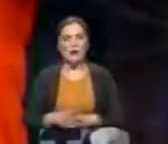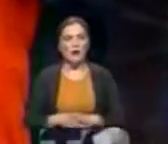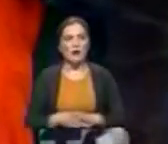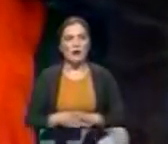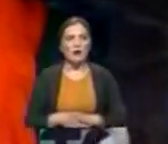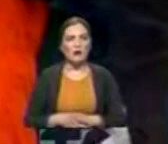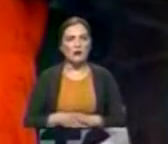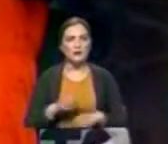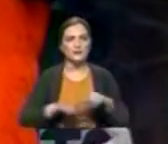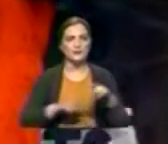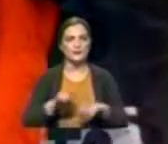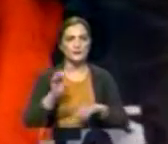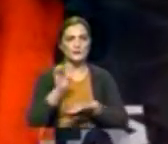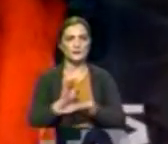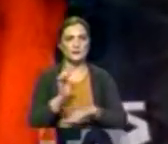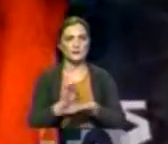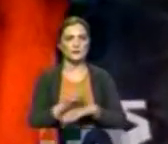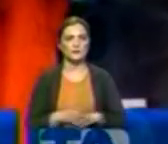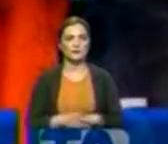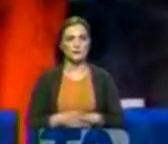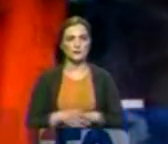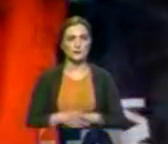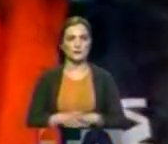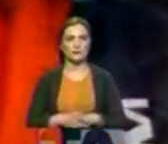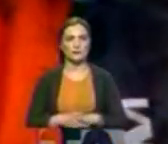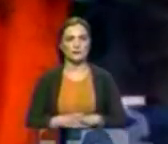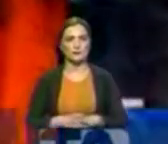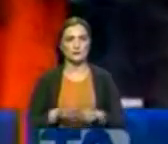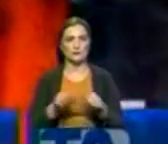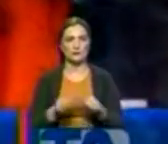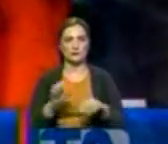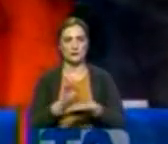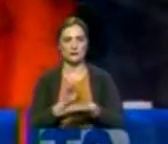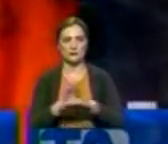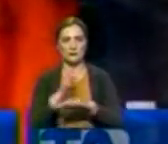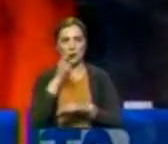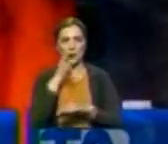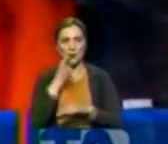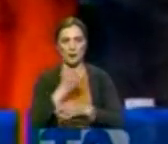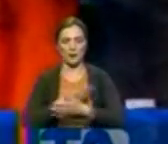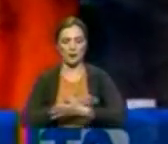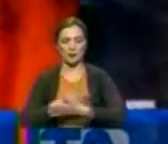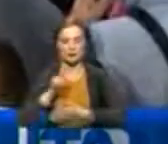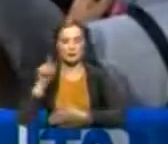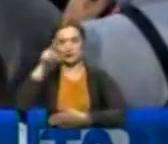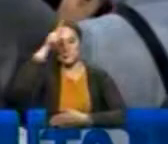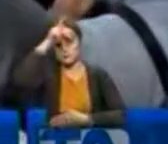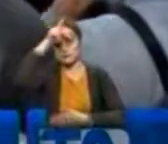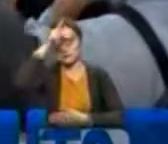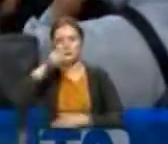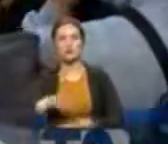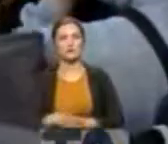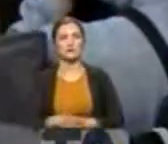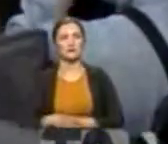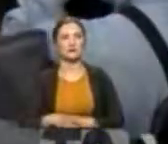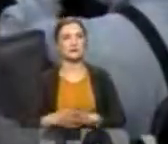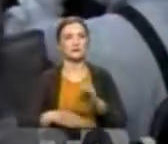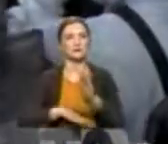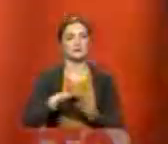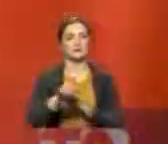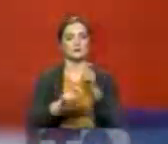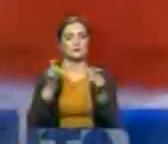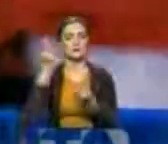amiga acá en Ecuador. Si no, bueno, me quedo en Ecuador, porque es que el papá del niño está en Perú. La mayoría de venezolanos